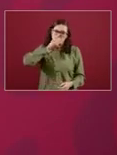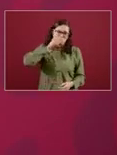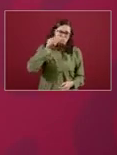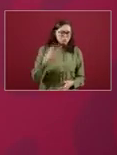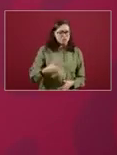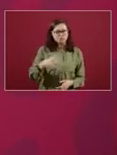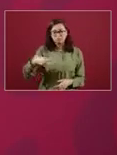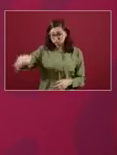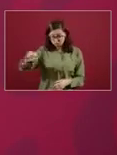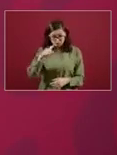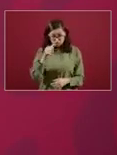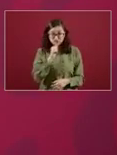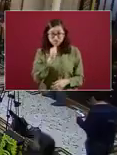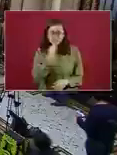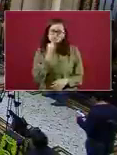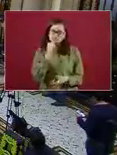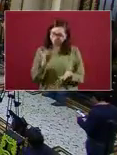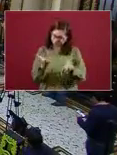O sea,